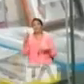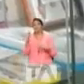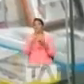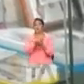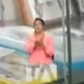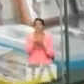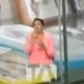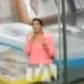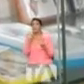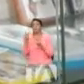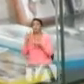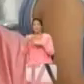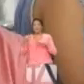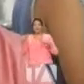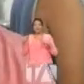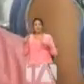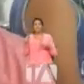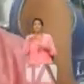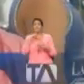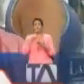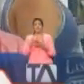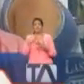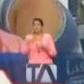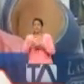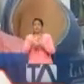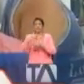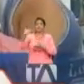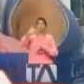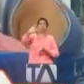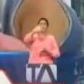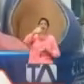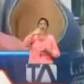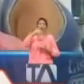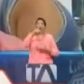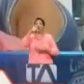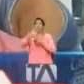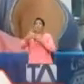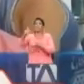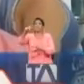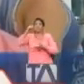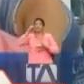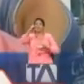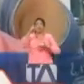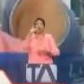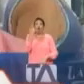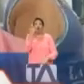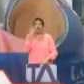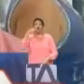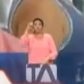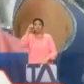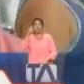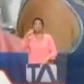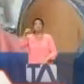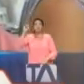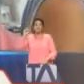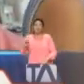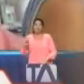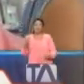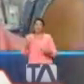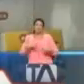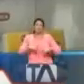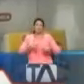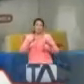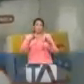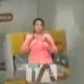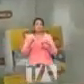se dedica a su importación. No, en este momento me está llegando mercadería que con el 11%, ¿no? Pero para la sierra va a llegar la mercadería que ya conserva